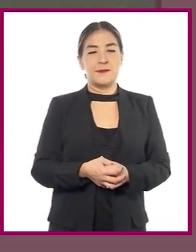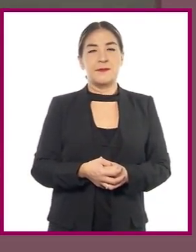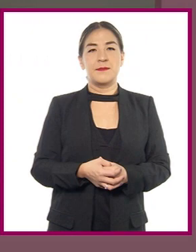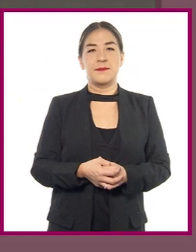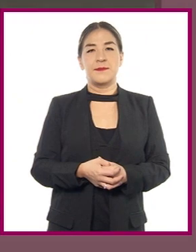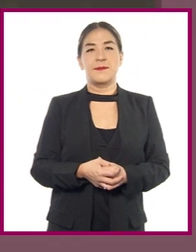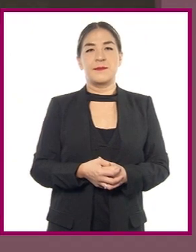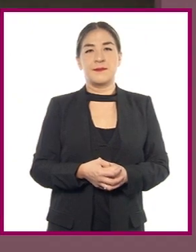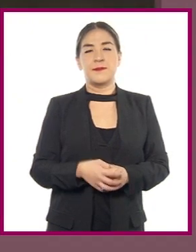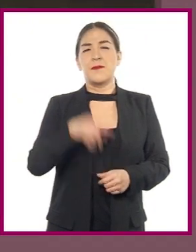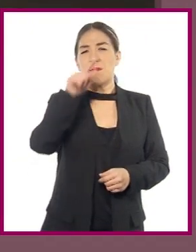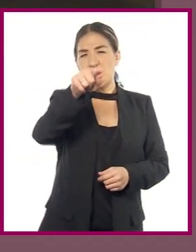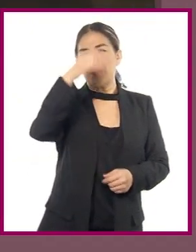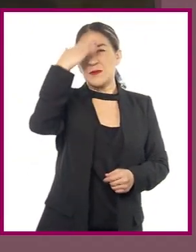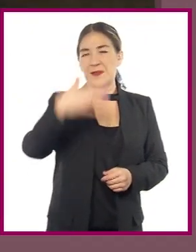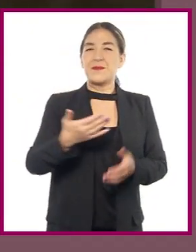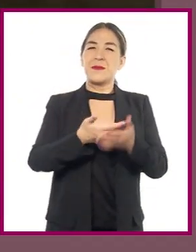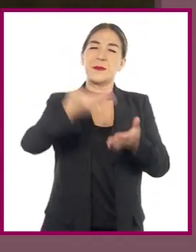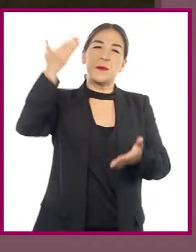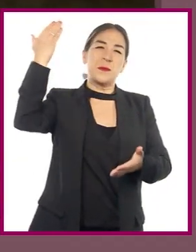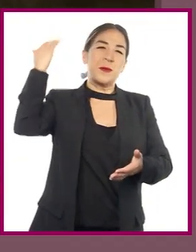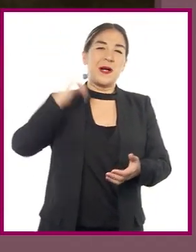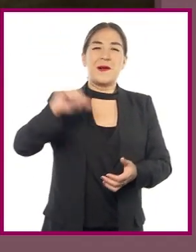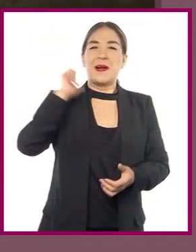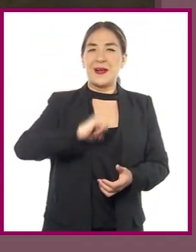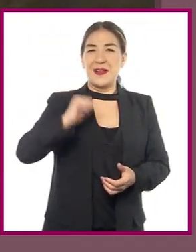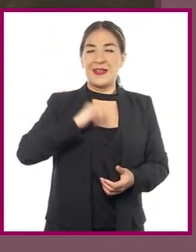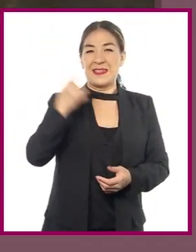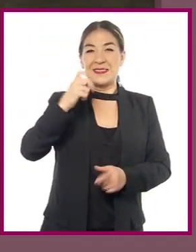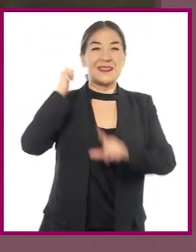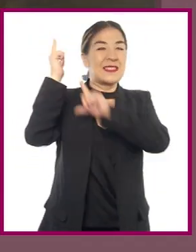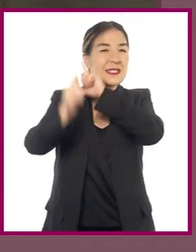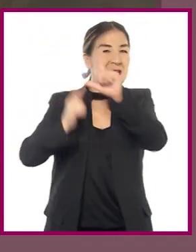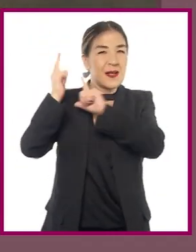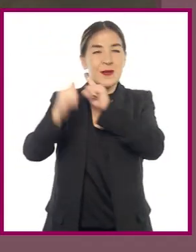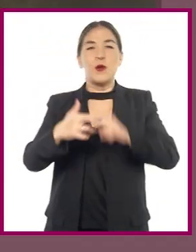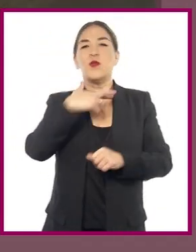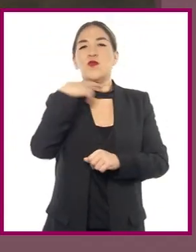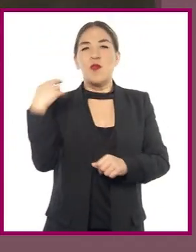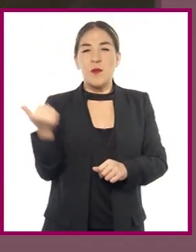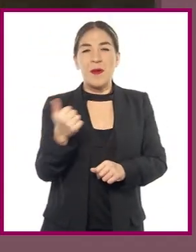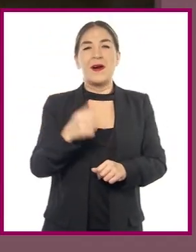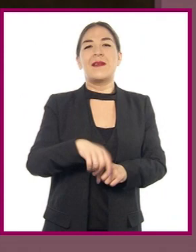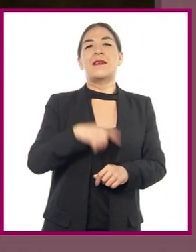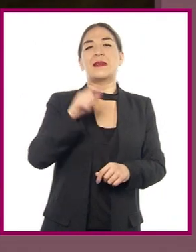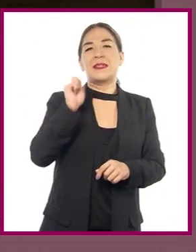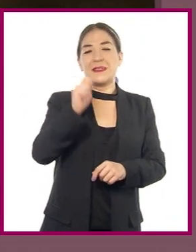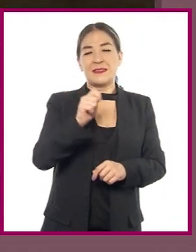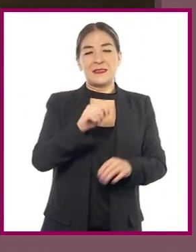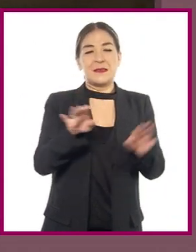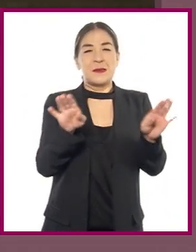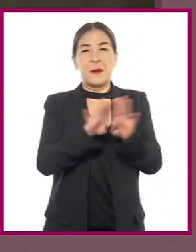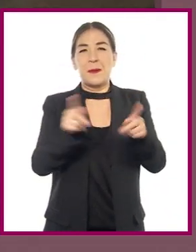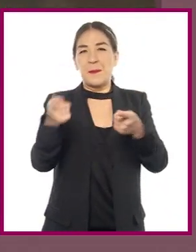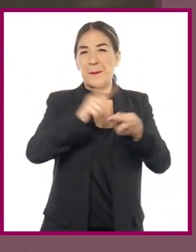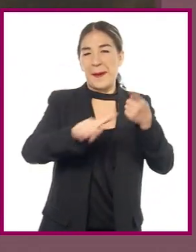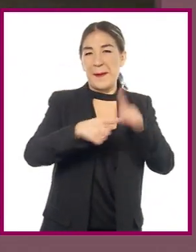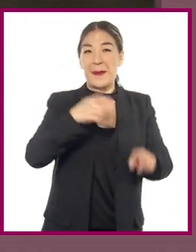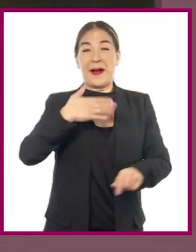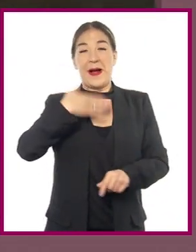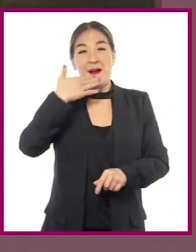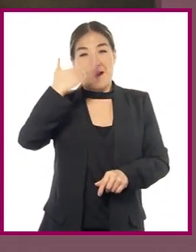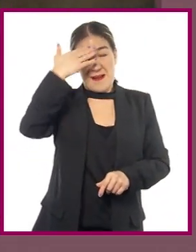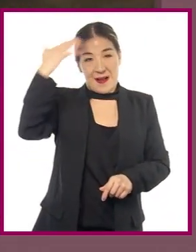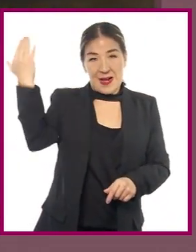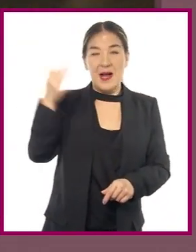¿Sabías que desde la antigüedad, en tiempo de los fenicios, griegos, romanos, vikingos, árabes o